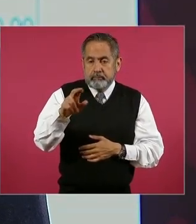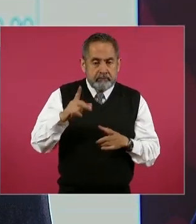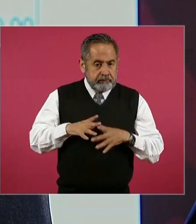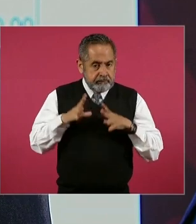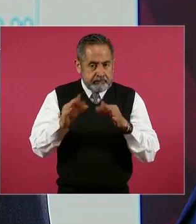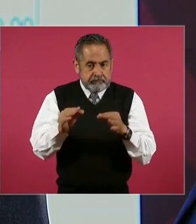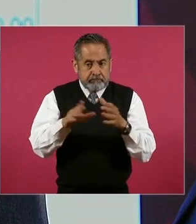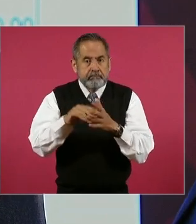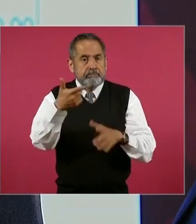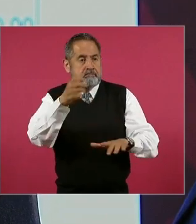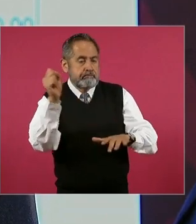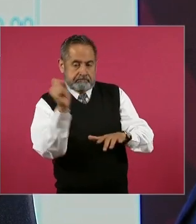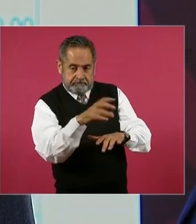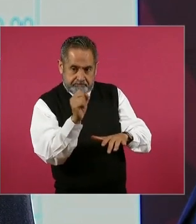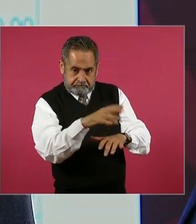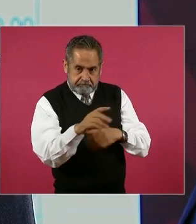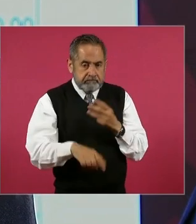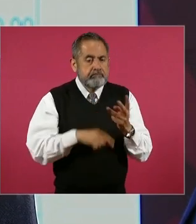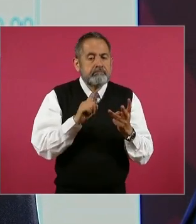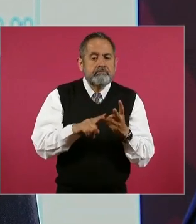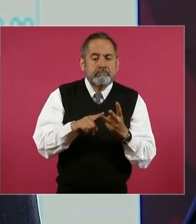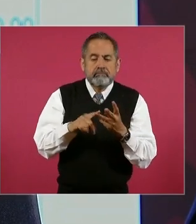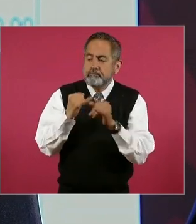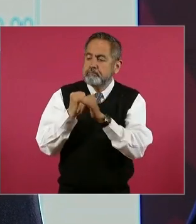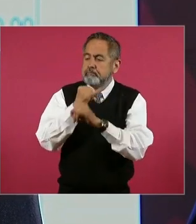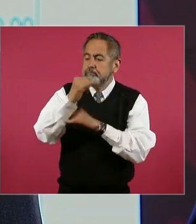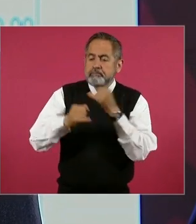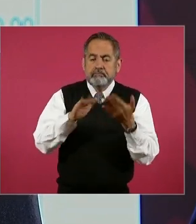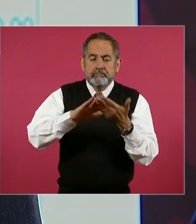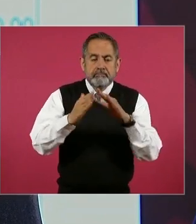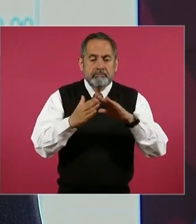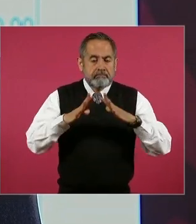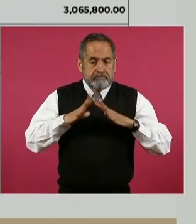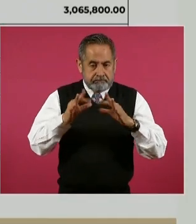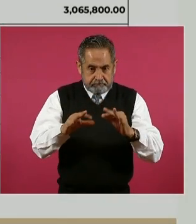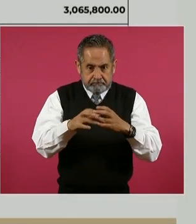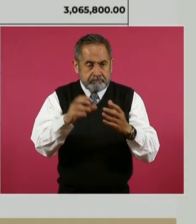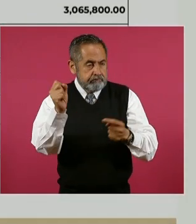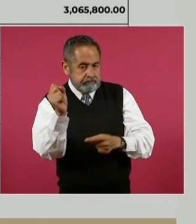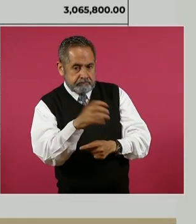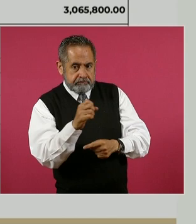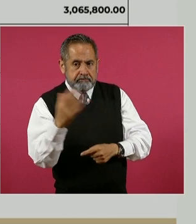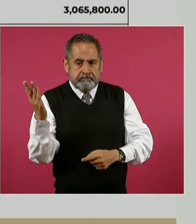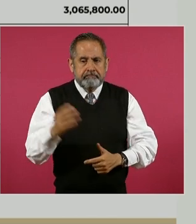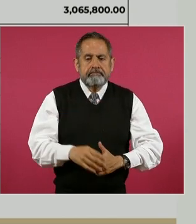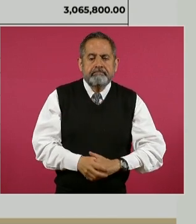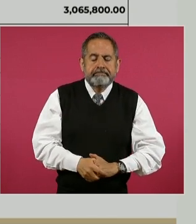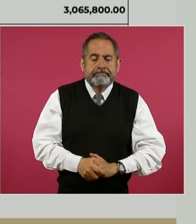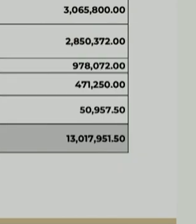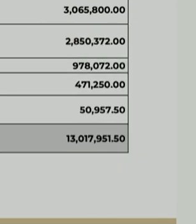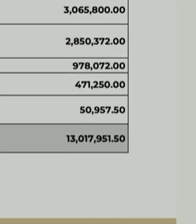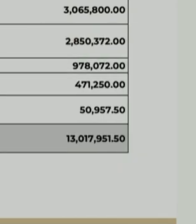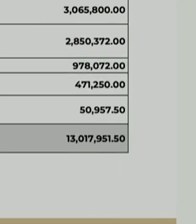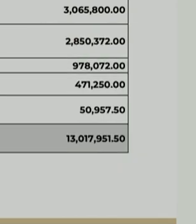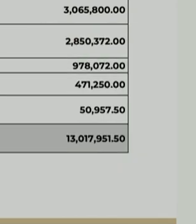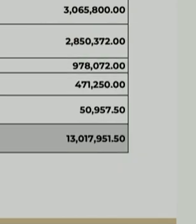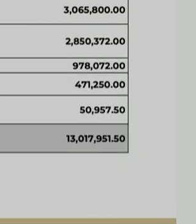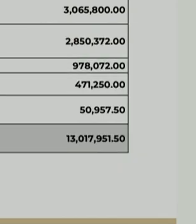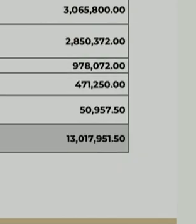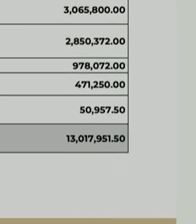foundation una de international Community foundation otra